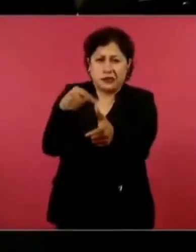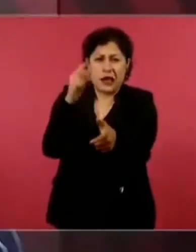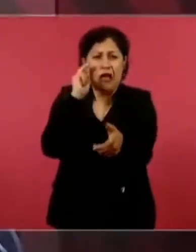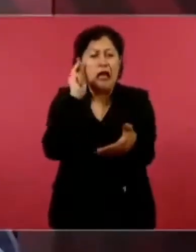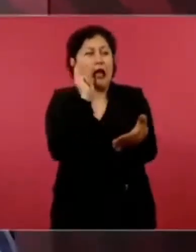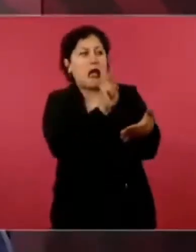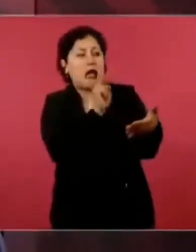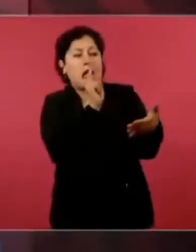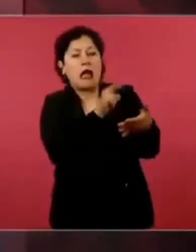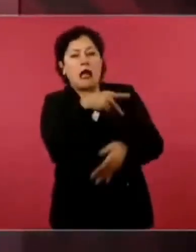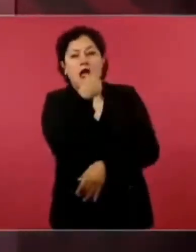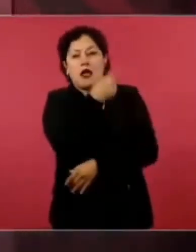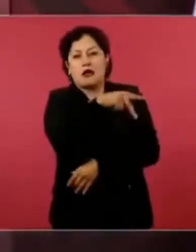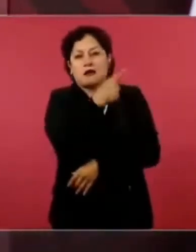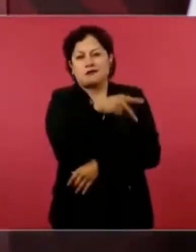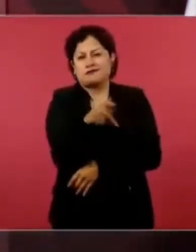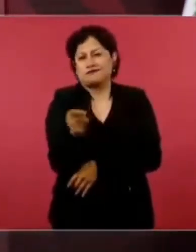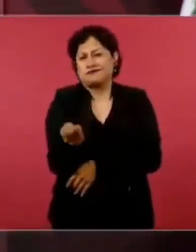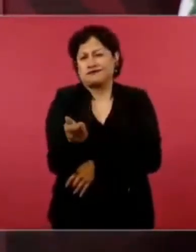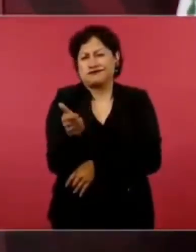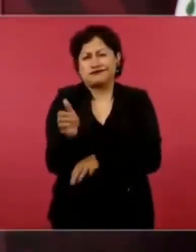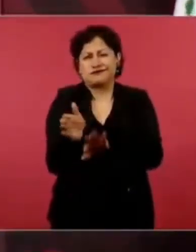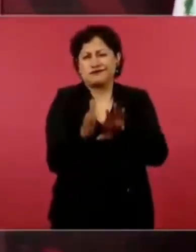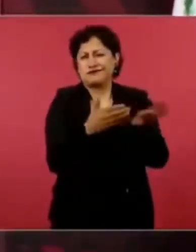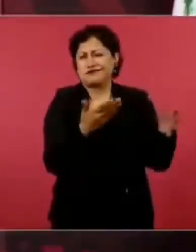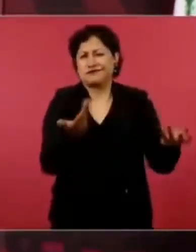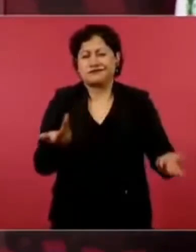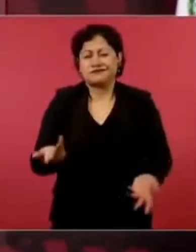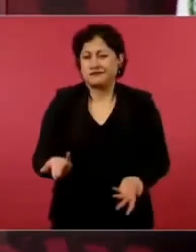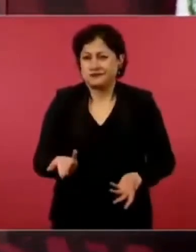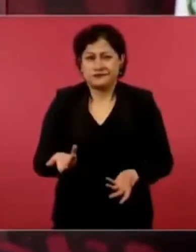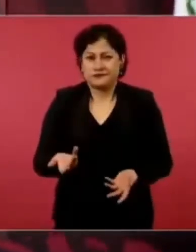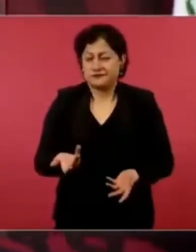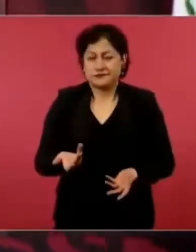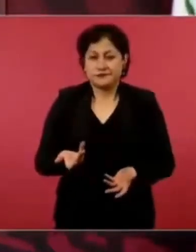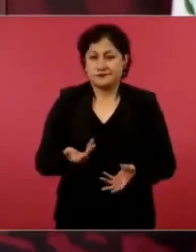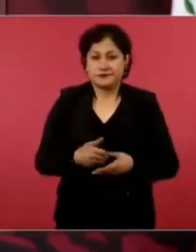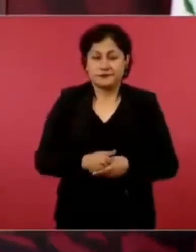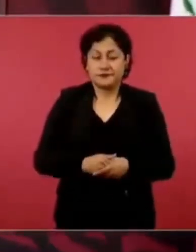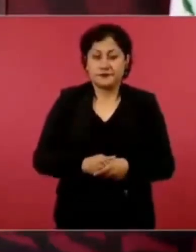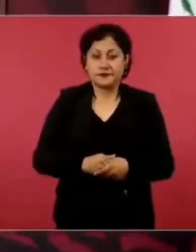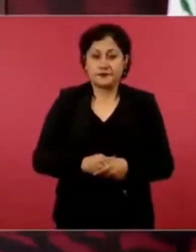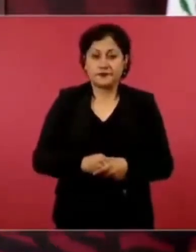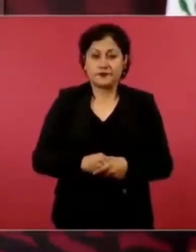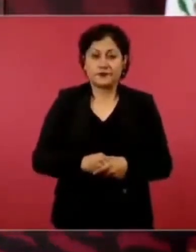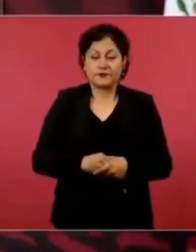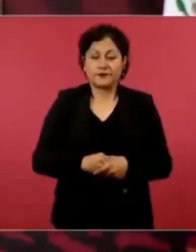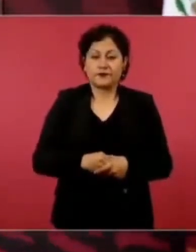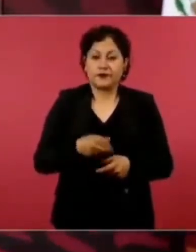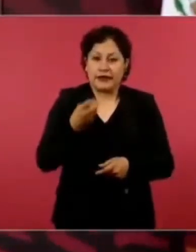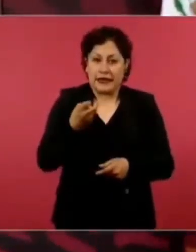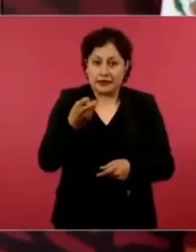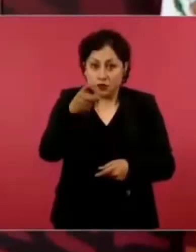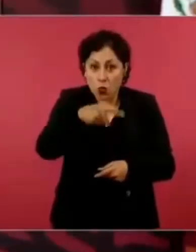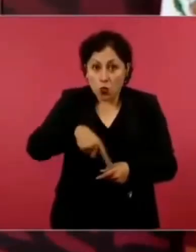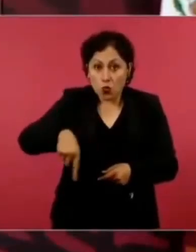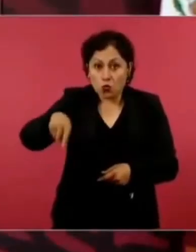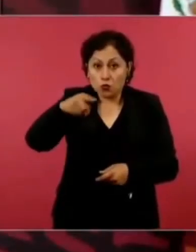Que es todo lo que también ya tenemos que tomar en consideración,